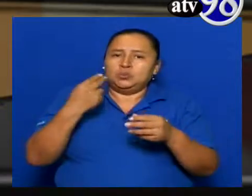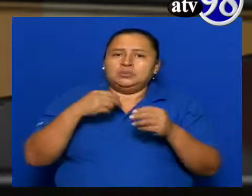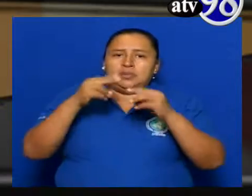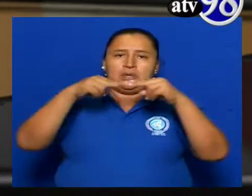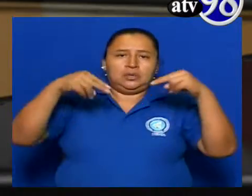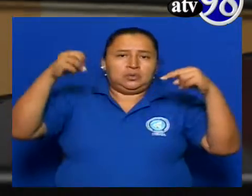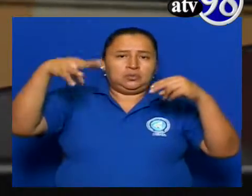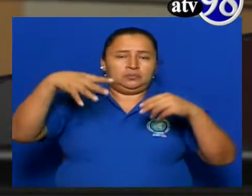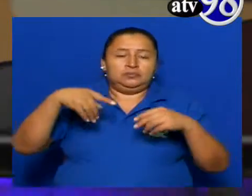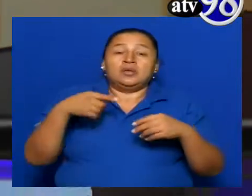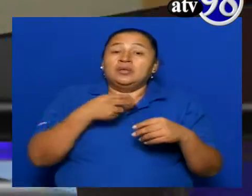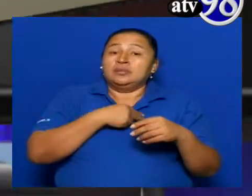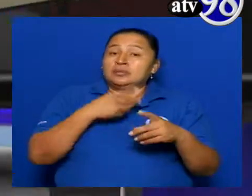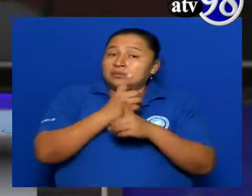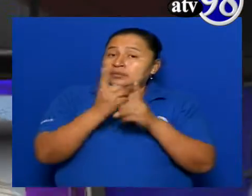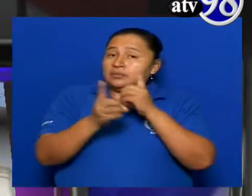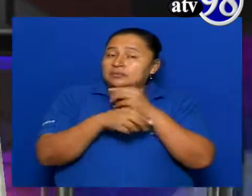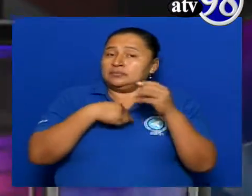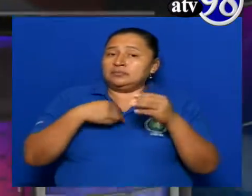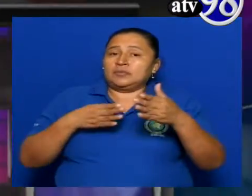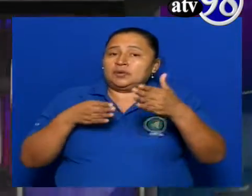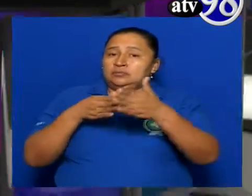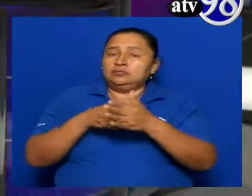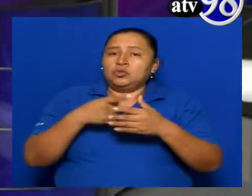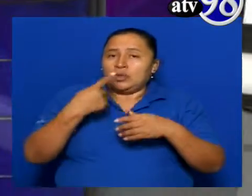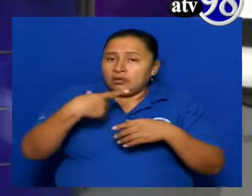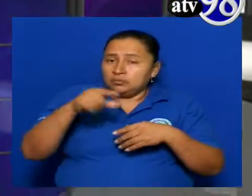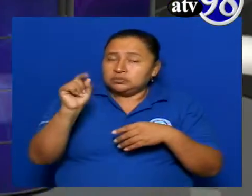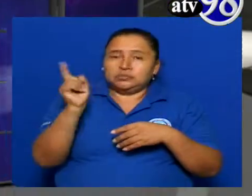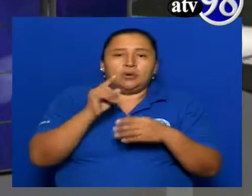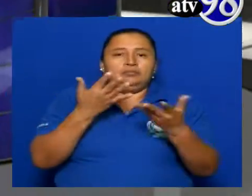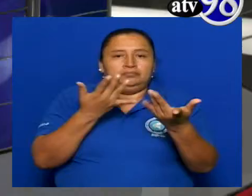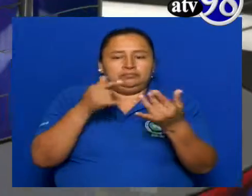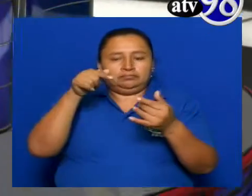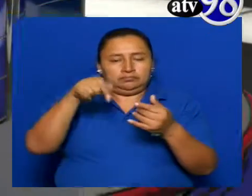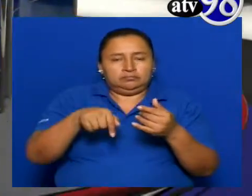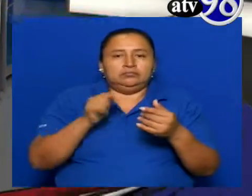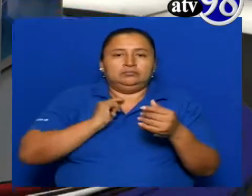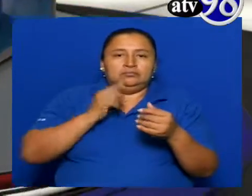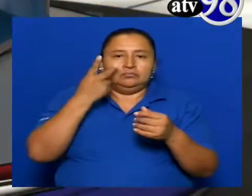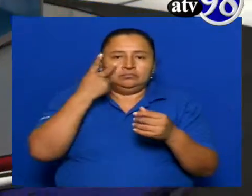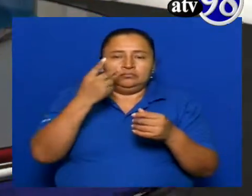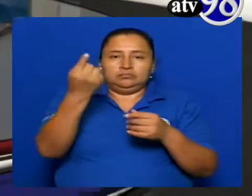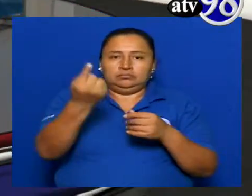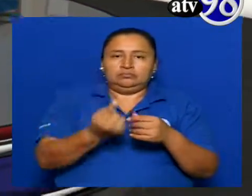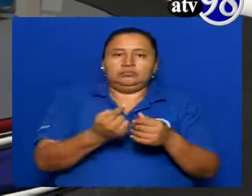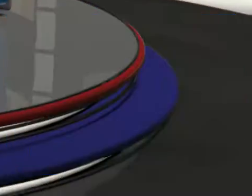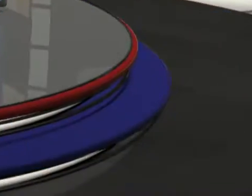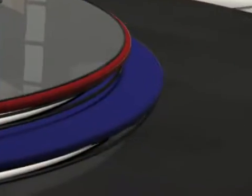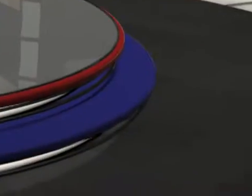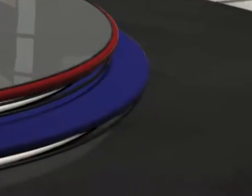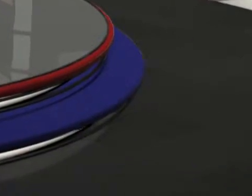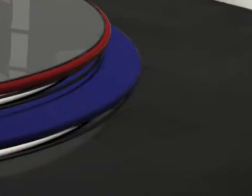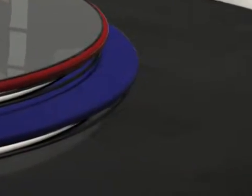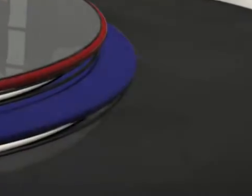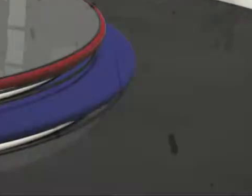Tenemos que hacer un corte, pero no se vayan, que tenemos más noticias del quehacer legislativo. Ya regresamos.